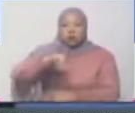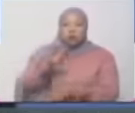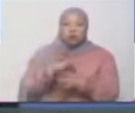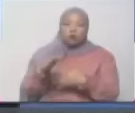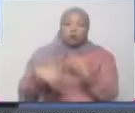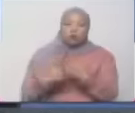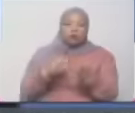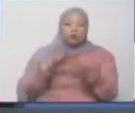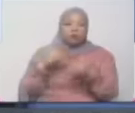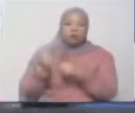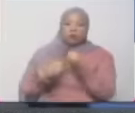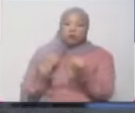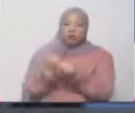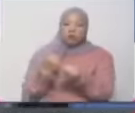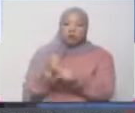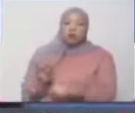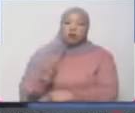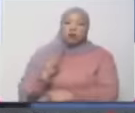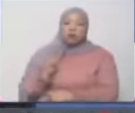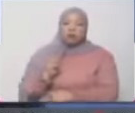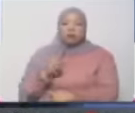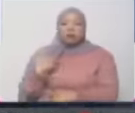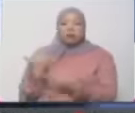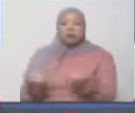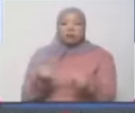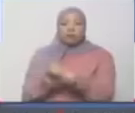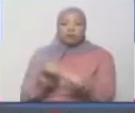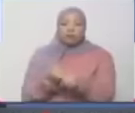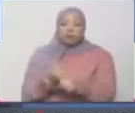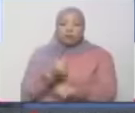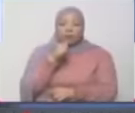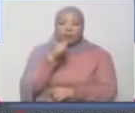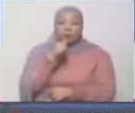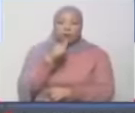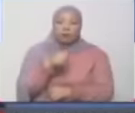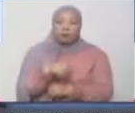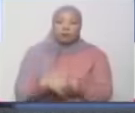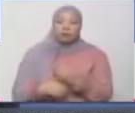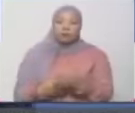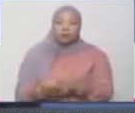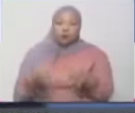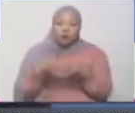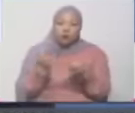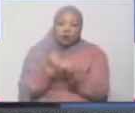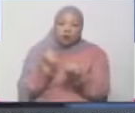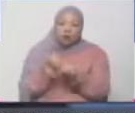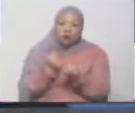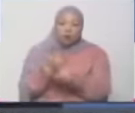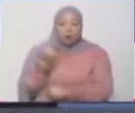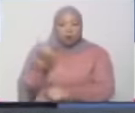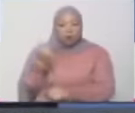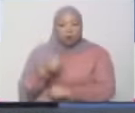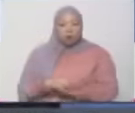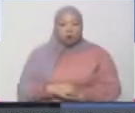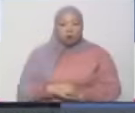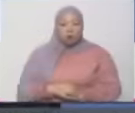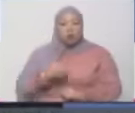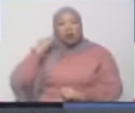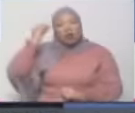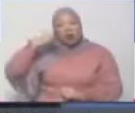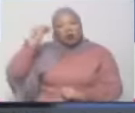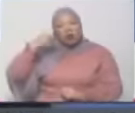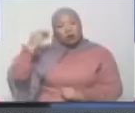necesita la comuna venezolana, presidente. Y culmina con esto que lo teníamos hace poco en una reunión de trabajo, presidente. ¿Cuál es la reflexión sobre el